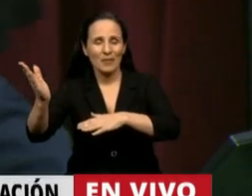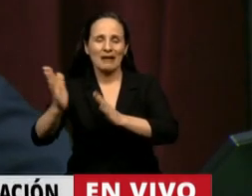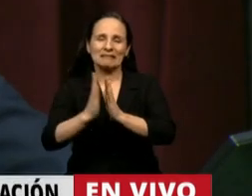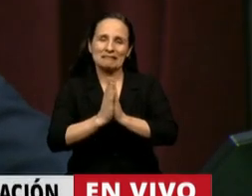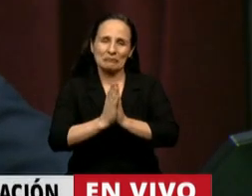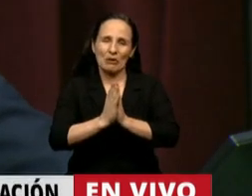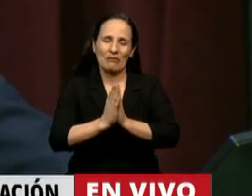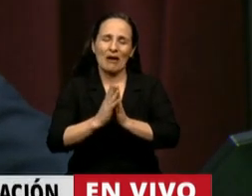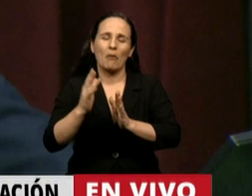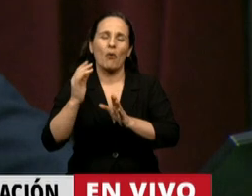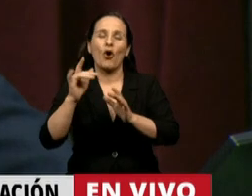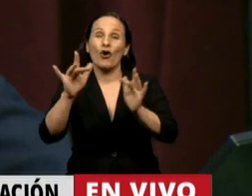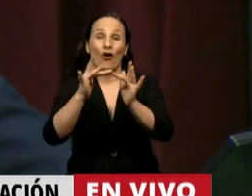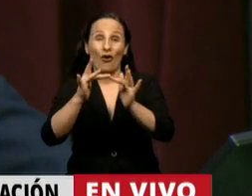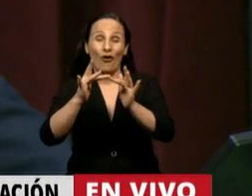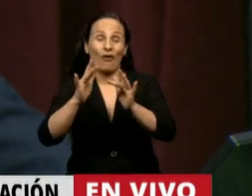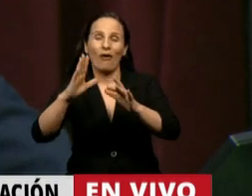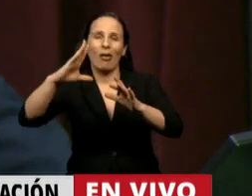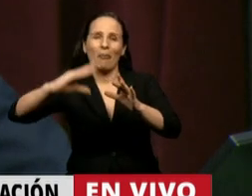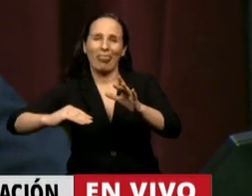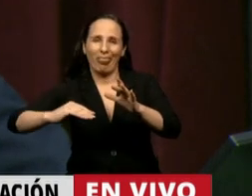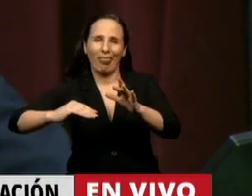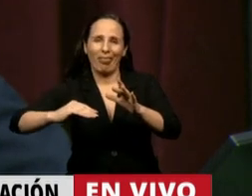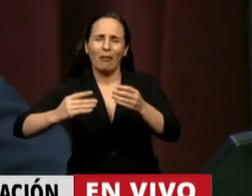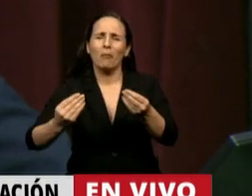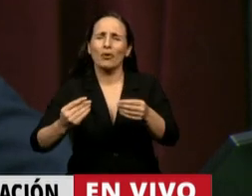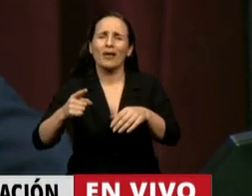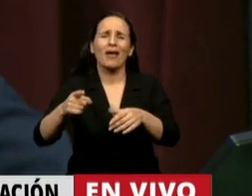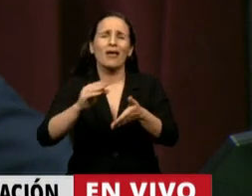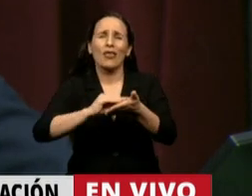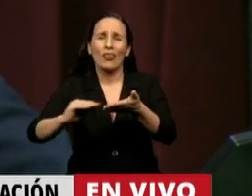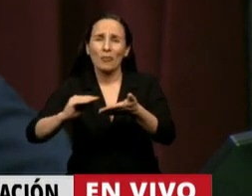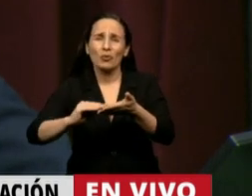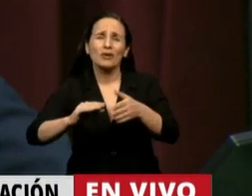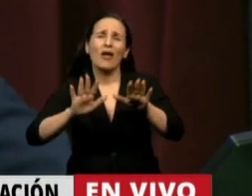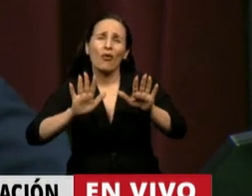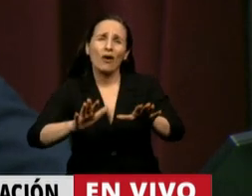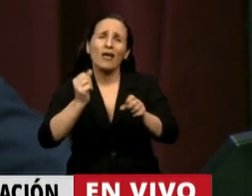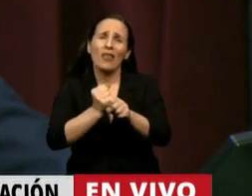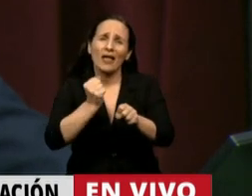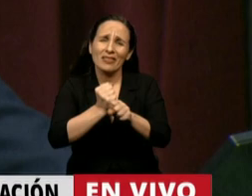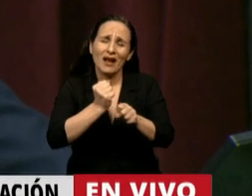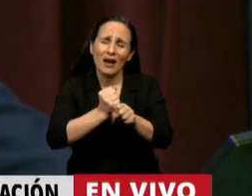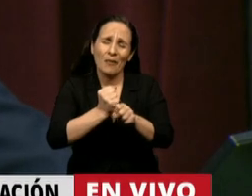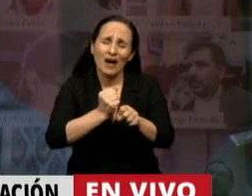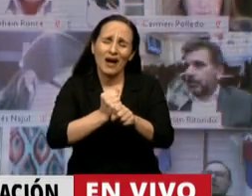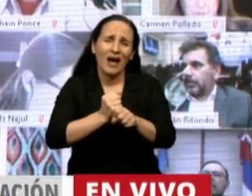logueo porque le hacen perder un tiempo precioso a los diputados que se quedaron trabajando